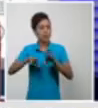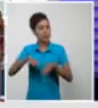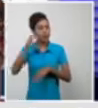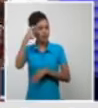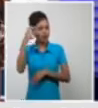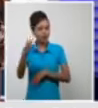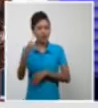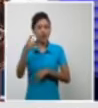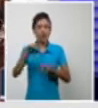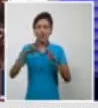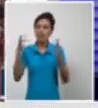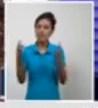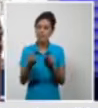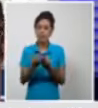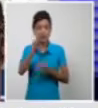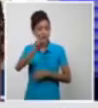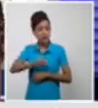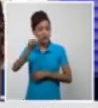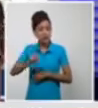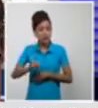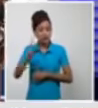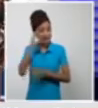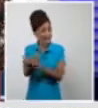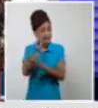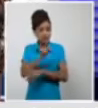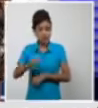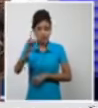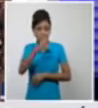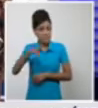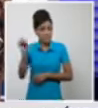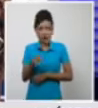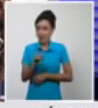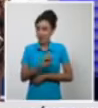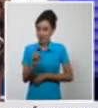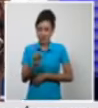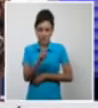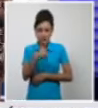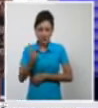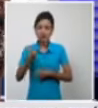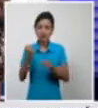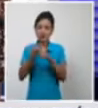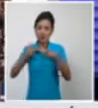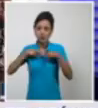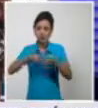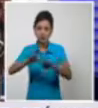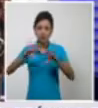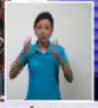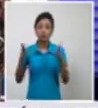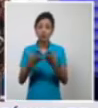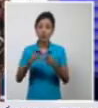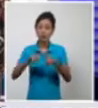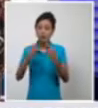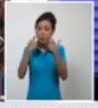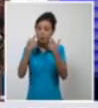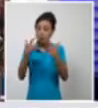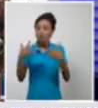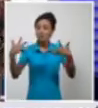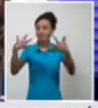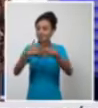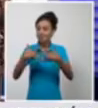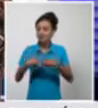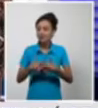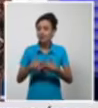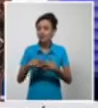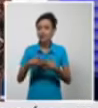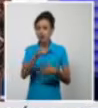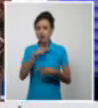personas. Las ciencias sociales no es un mago, no es una magia, y entonces es importante que nos involucremos. Nosotros acompañamos